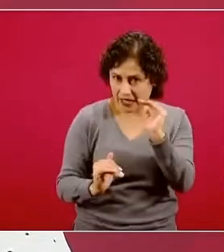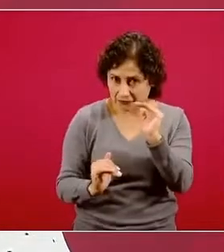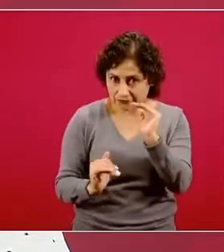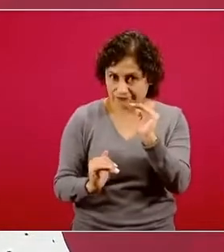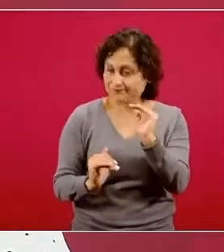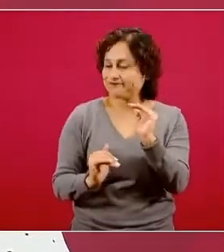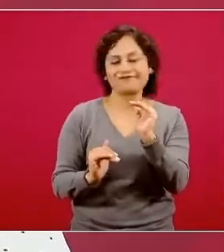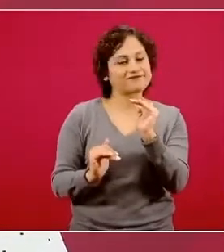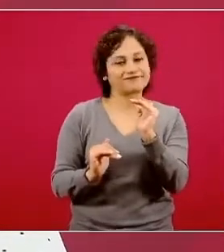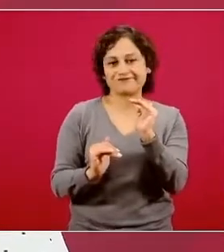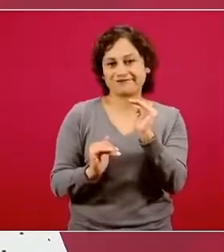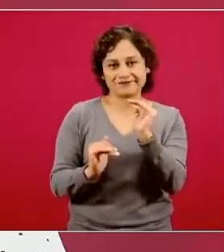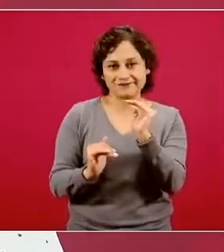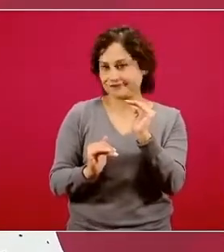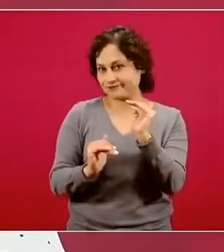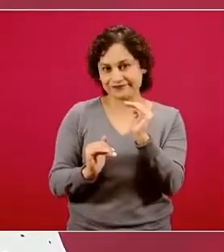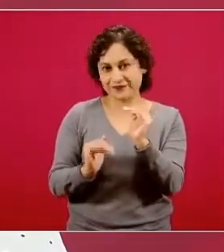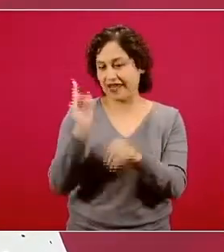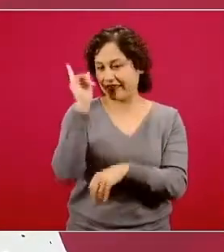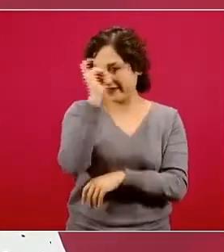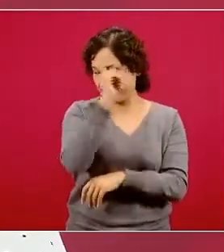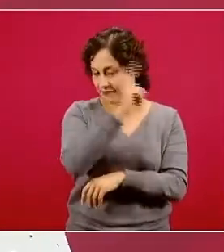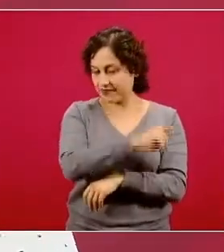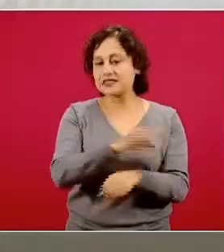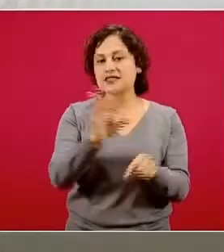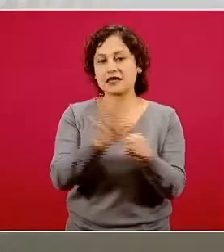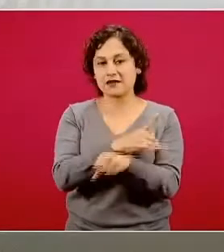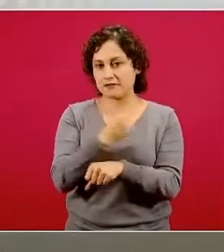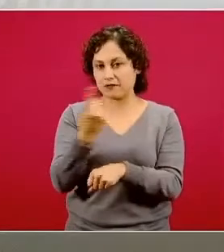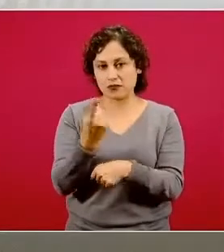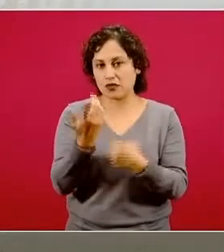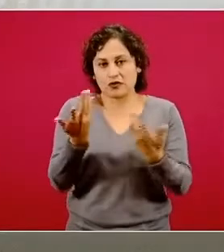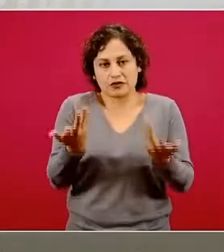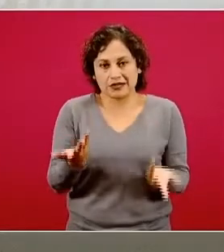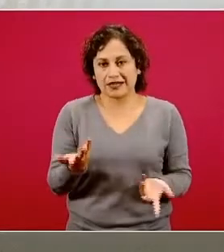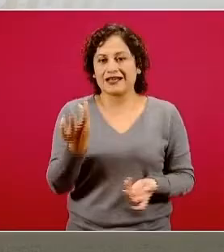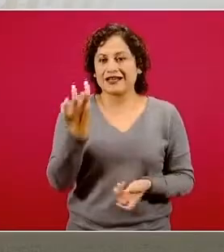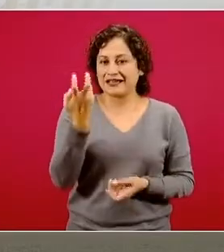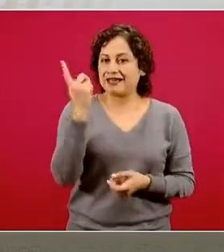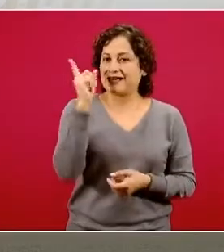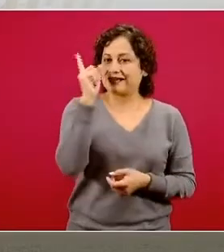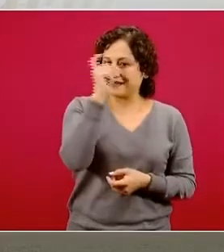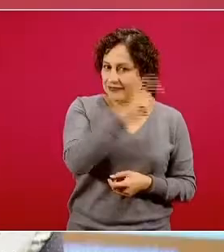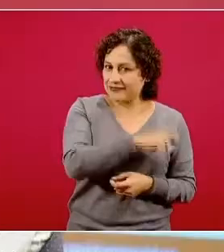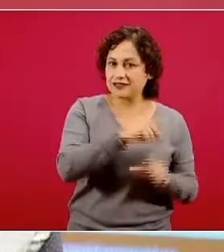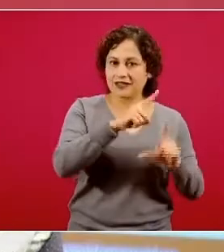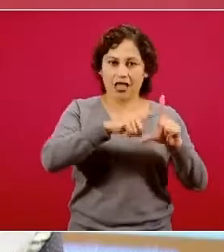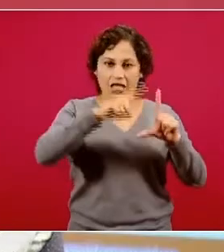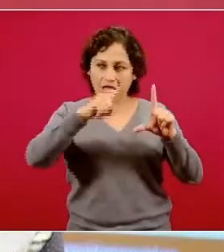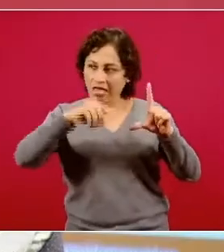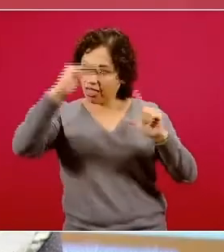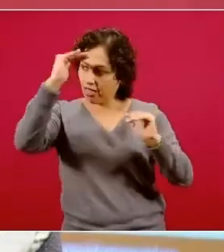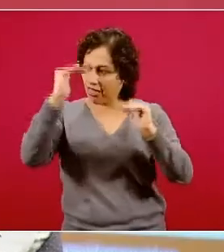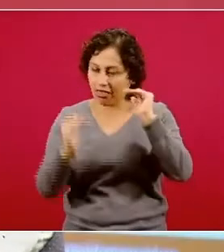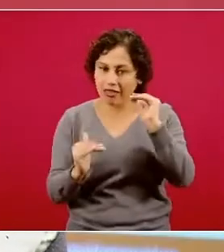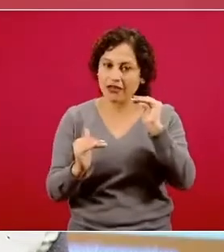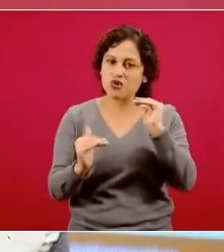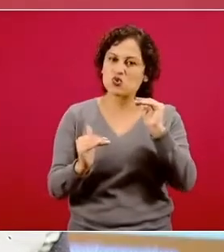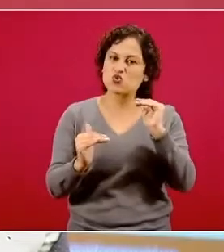la velocidad de transmisión, pues, del virus, en reducir la curva epidémica. Es mucho más